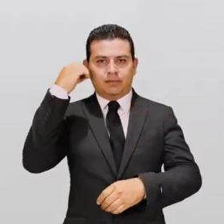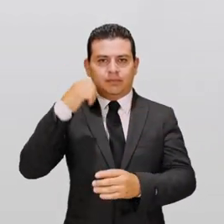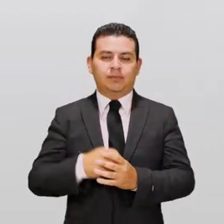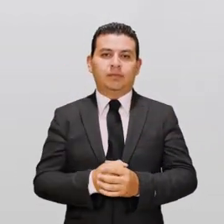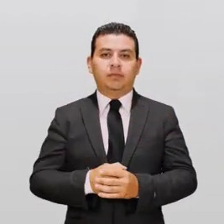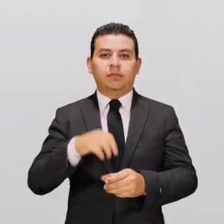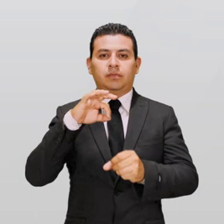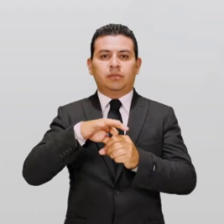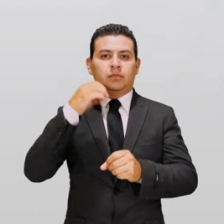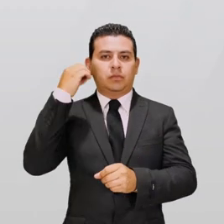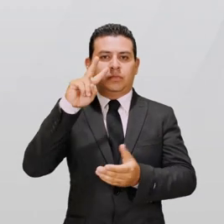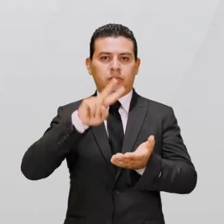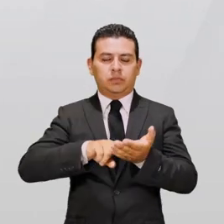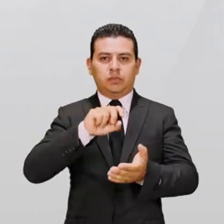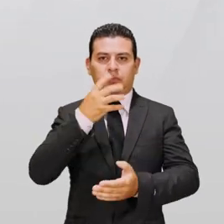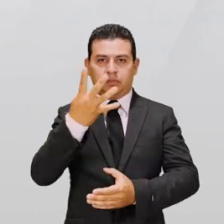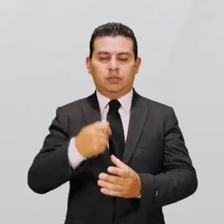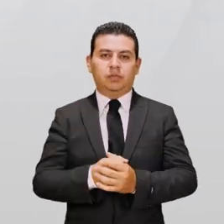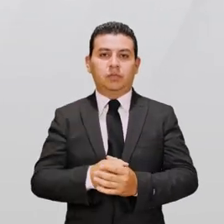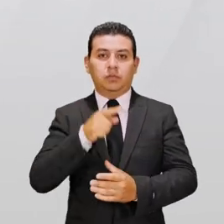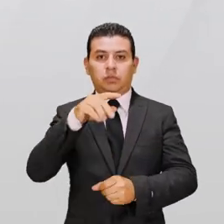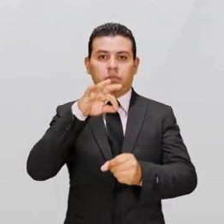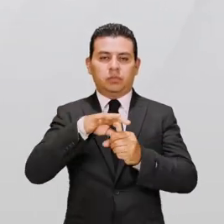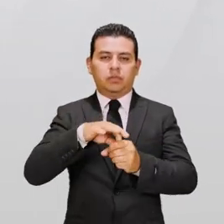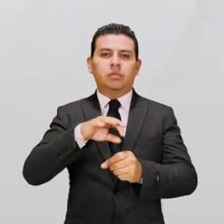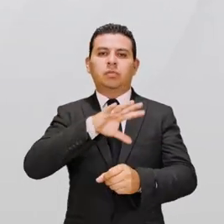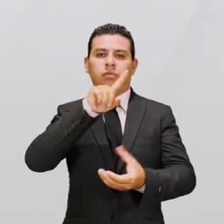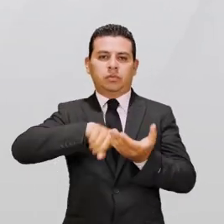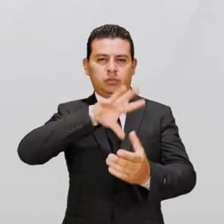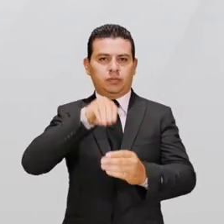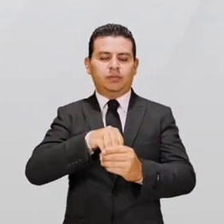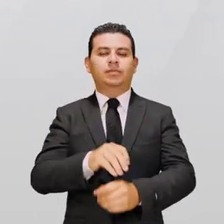Ciudadana de Oaxaca. Elecciones Oaxaca 2024. Tu voto lo puede todo.